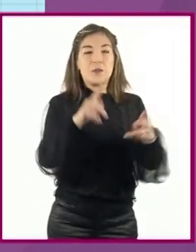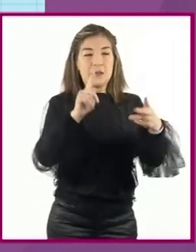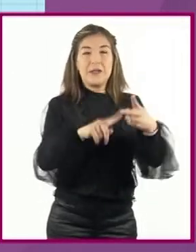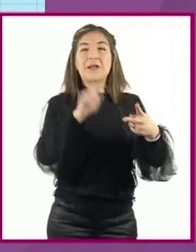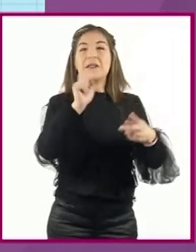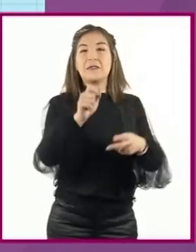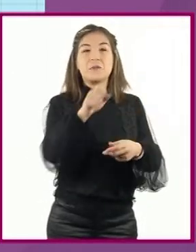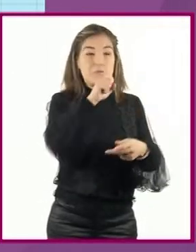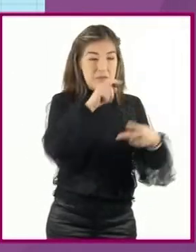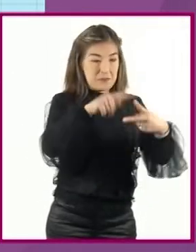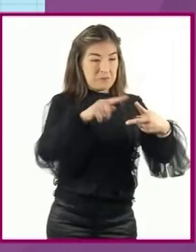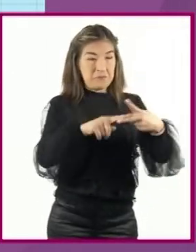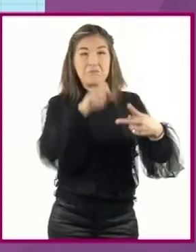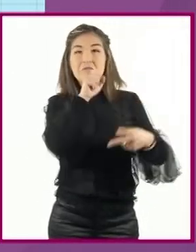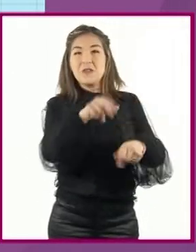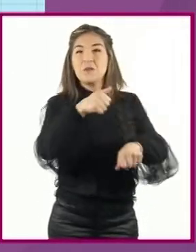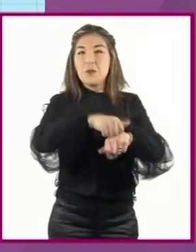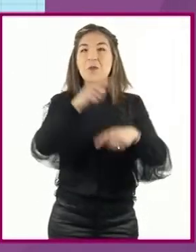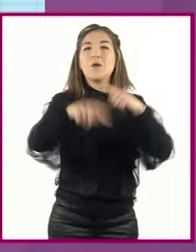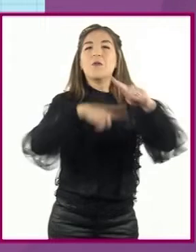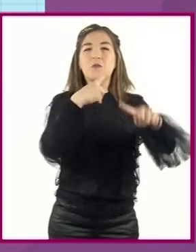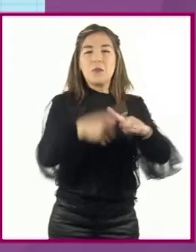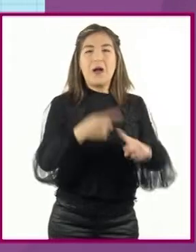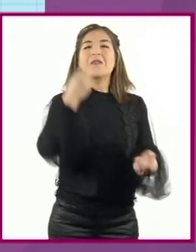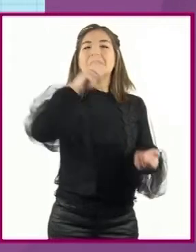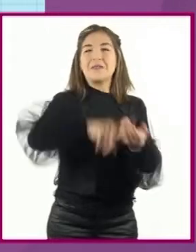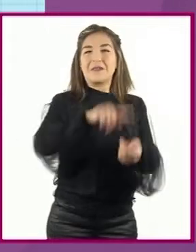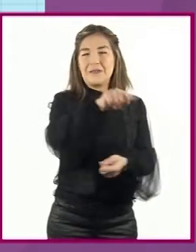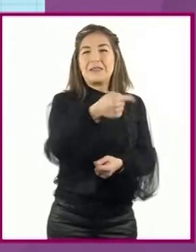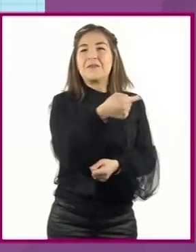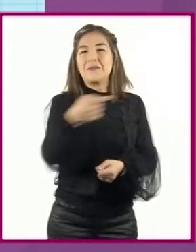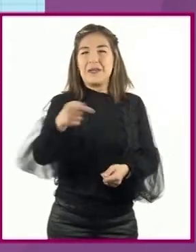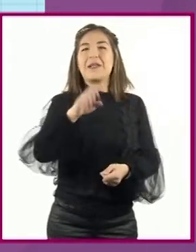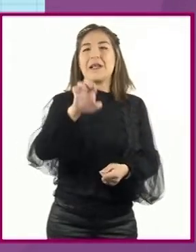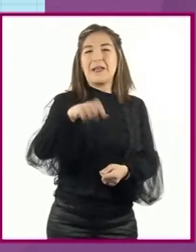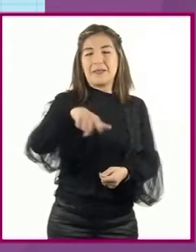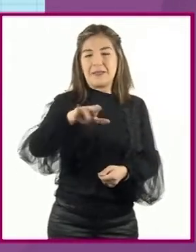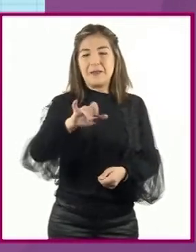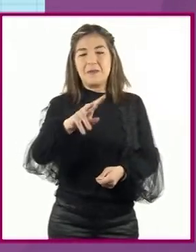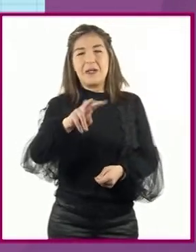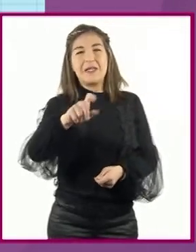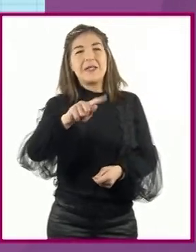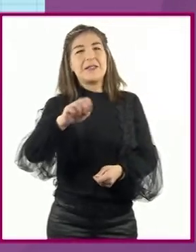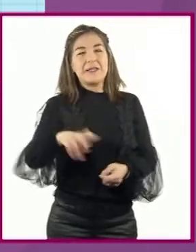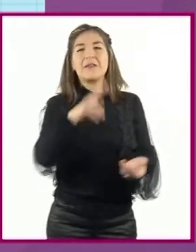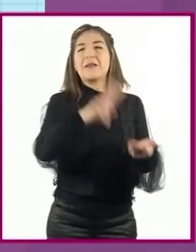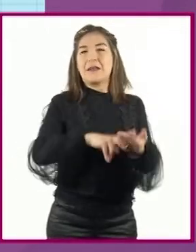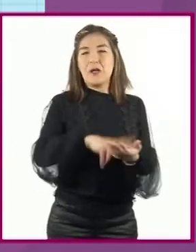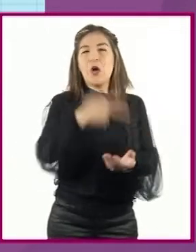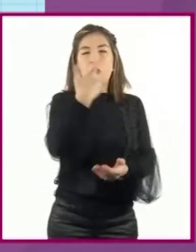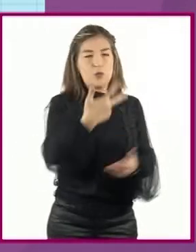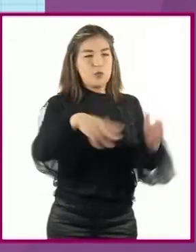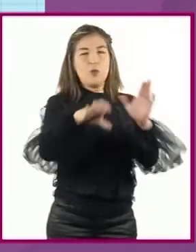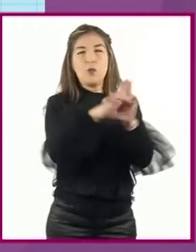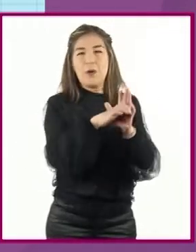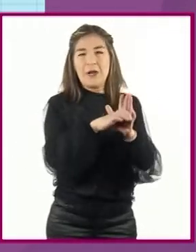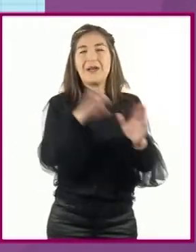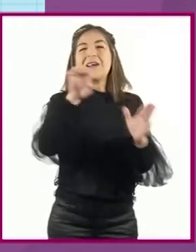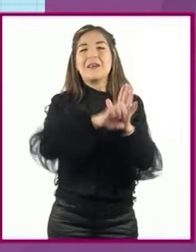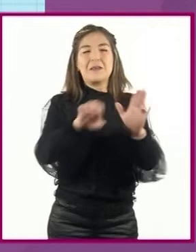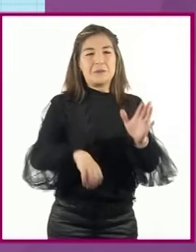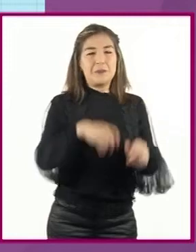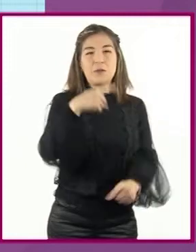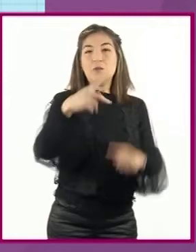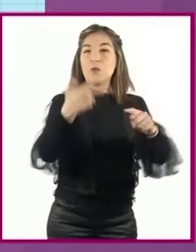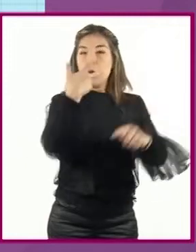fracción por un mismo número, se encuentran fracciones equivalentes a 8 cuartos. Si multiplicamos el